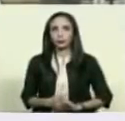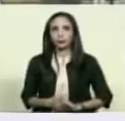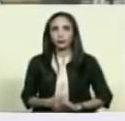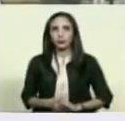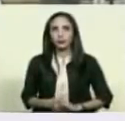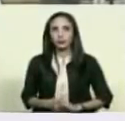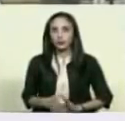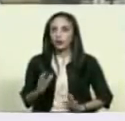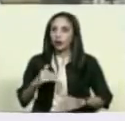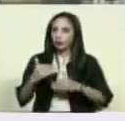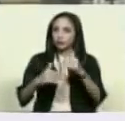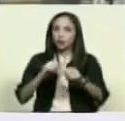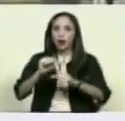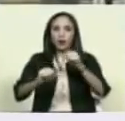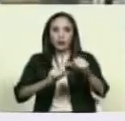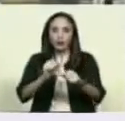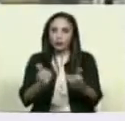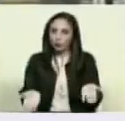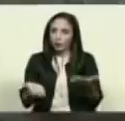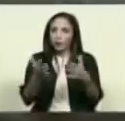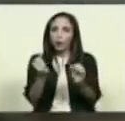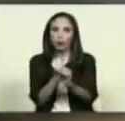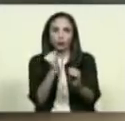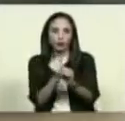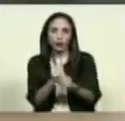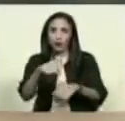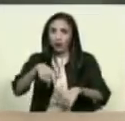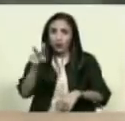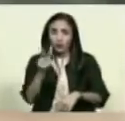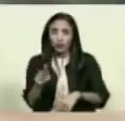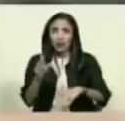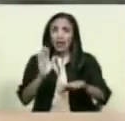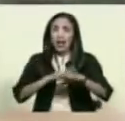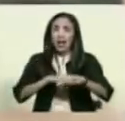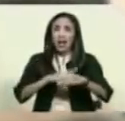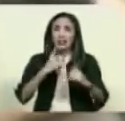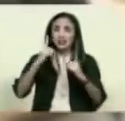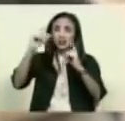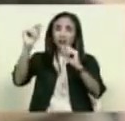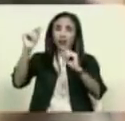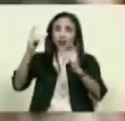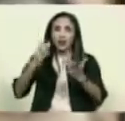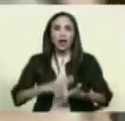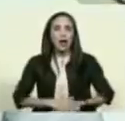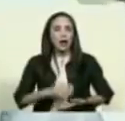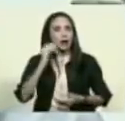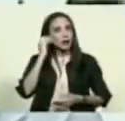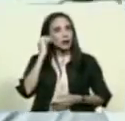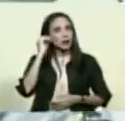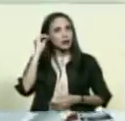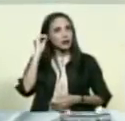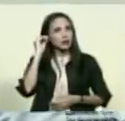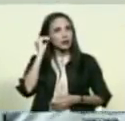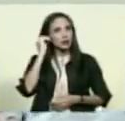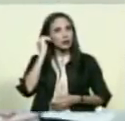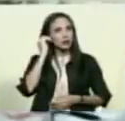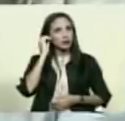esa generación tenga trabajo aquí en Venezuela, porque nos están robando los cerebros.